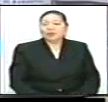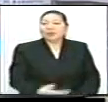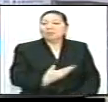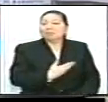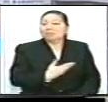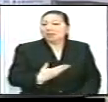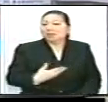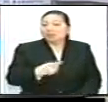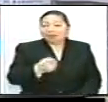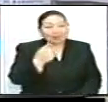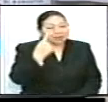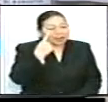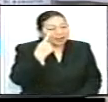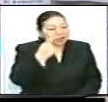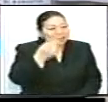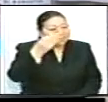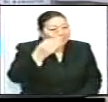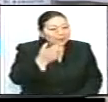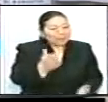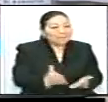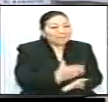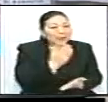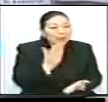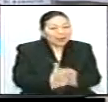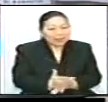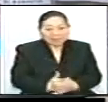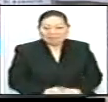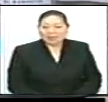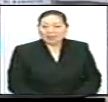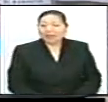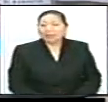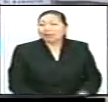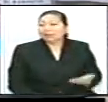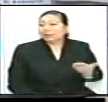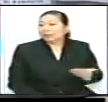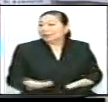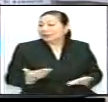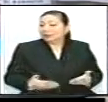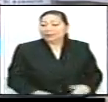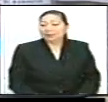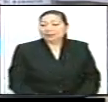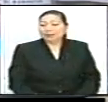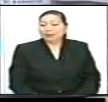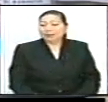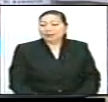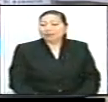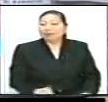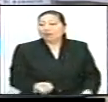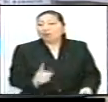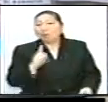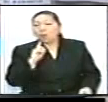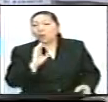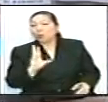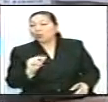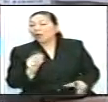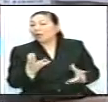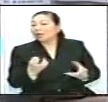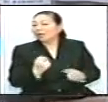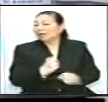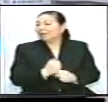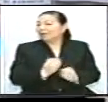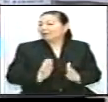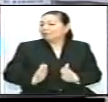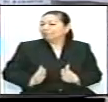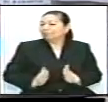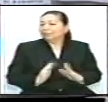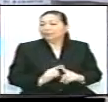presidencia, que usted conoce perfectamente el problema, pero de repente hay algunas manos pues que no quieren trabajar en esa